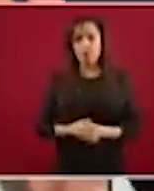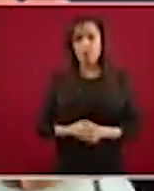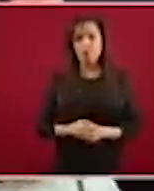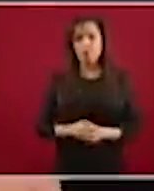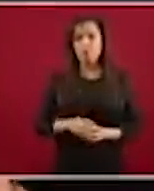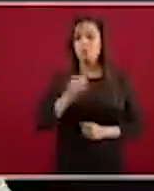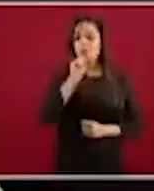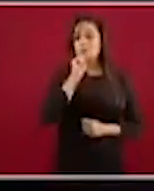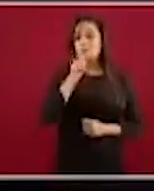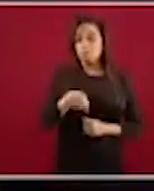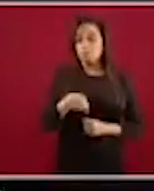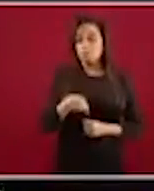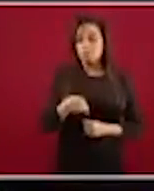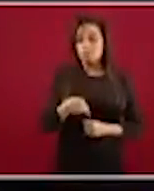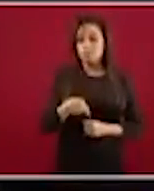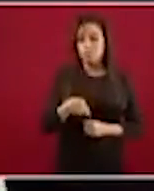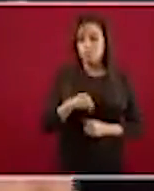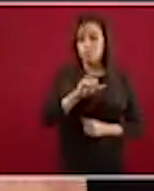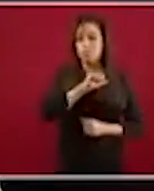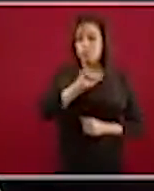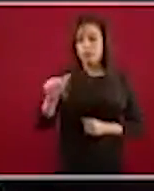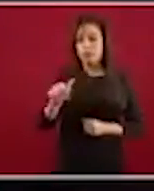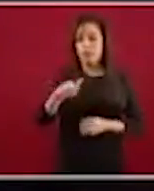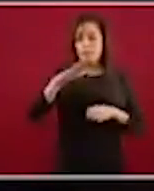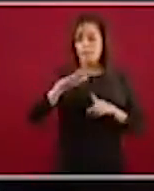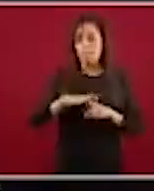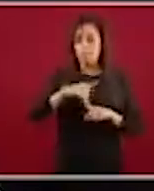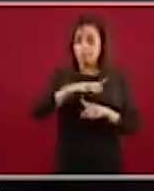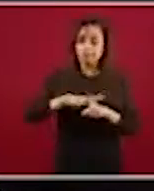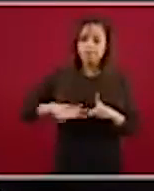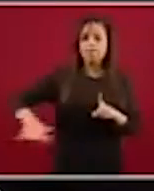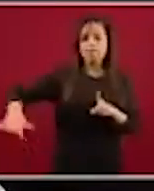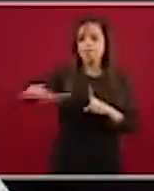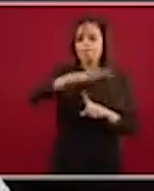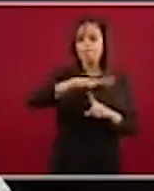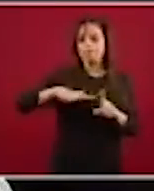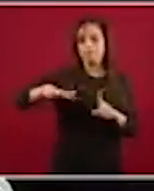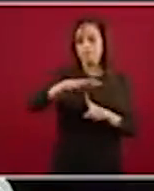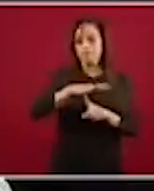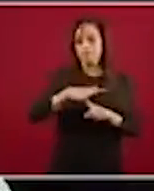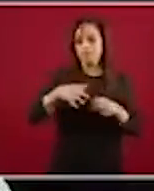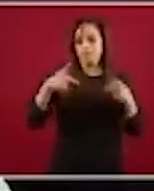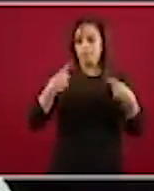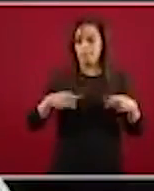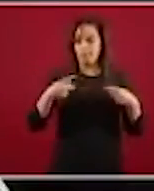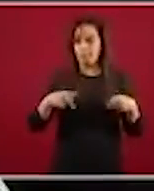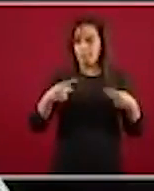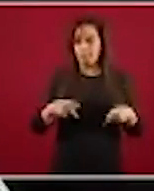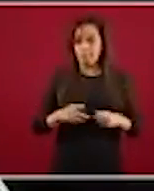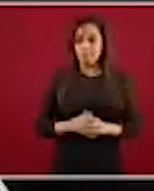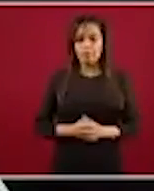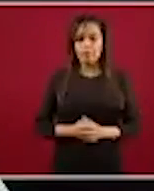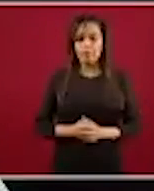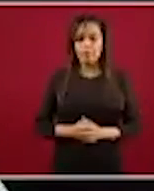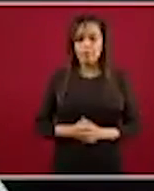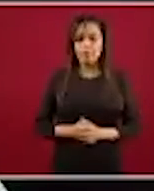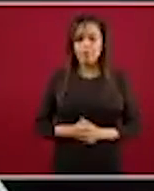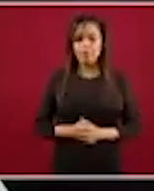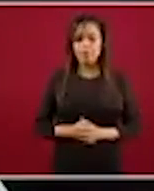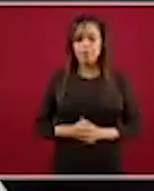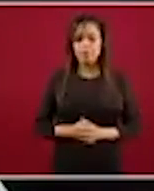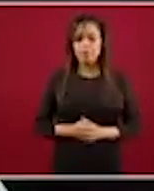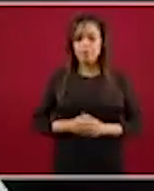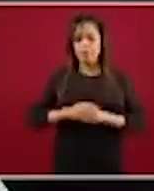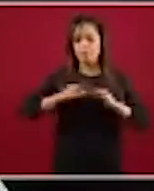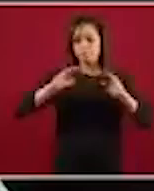epidemia la única manera de reducir la transmisión es quedarse en casa de forma masiva y durante un mes la disposición de aislamiento